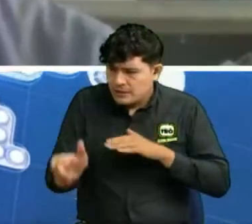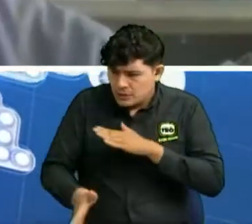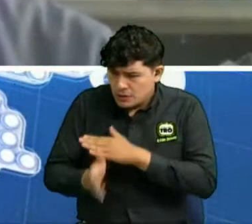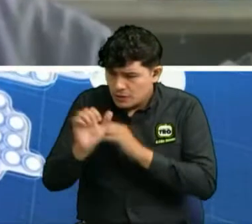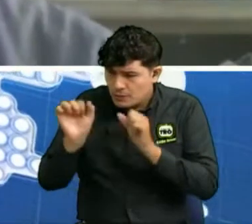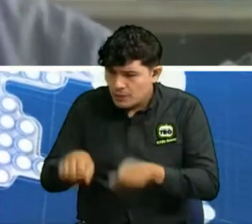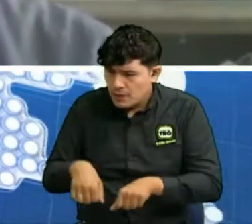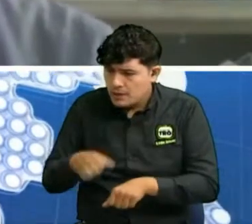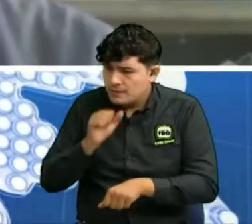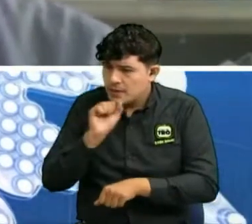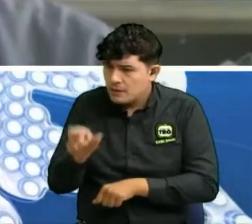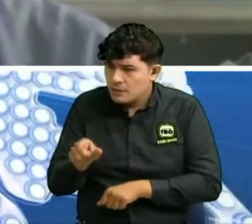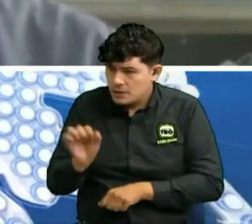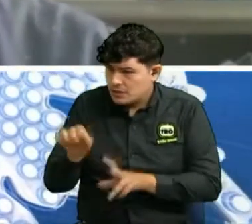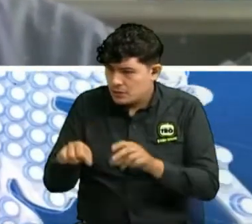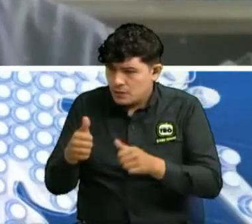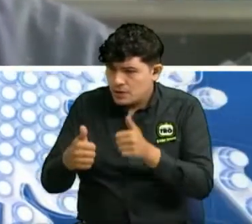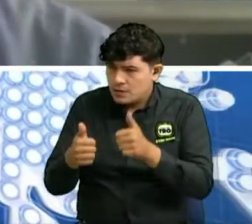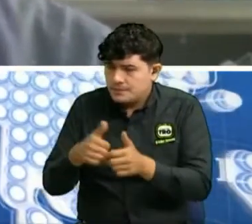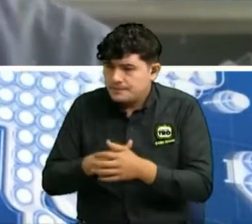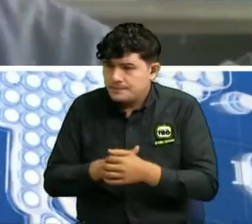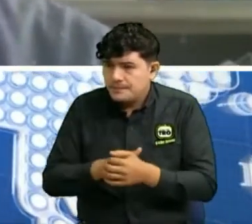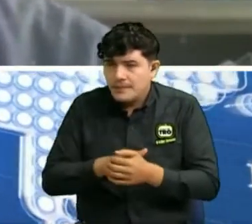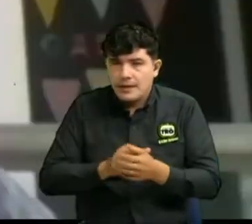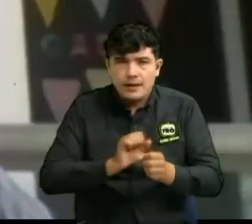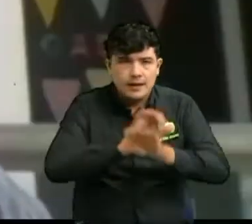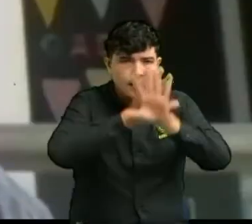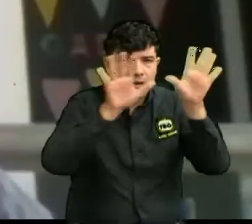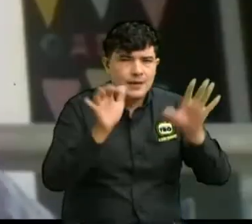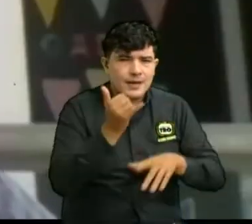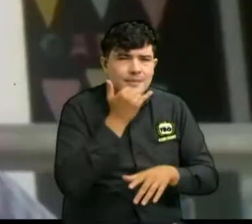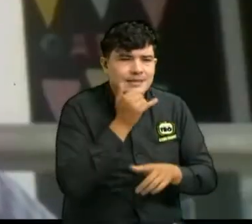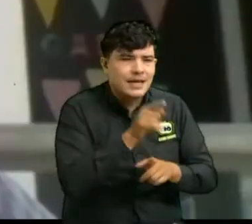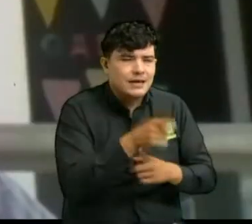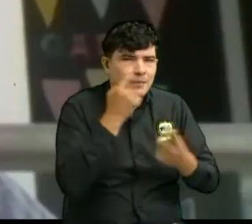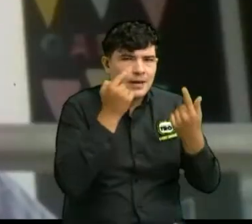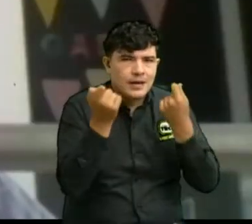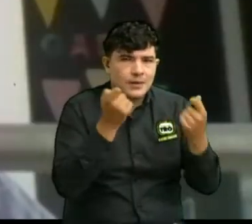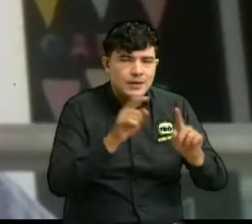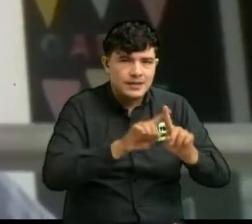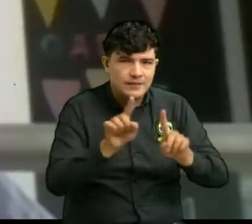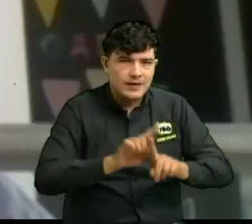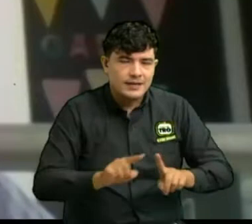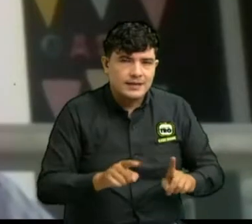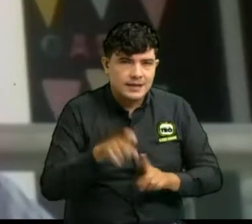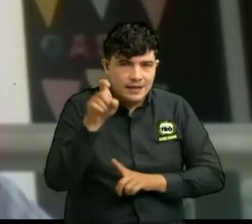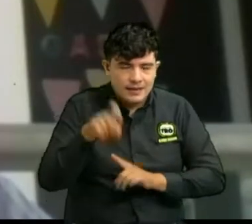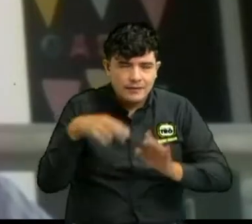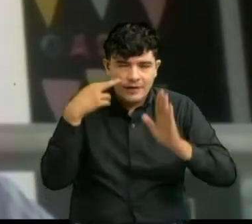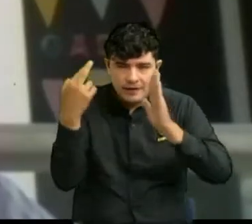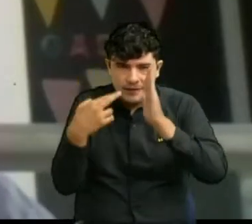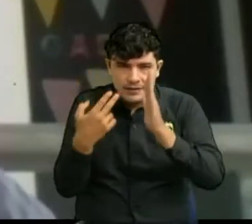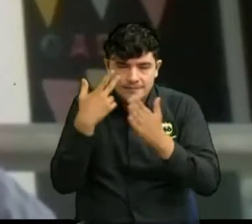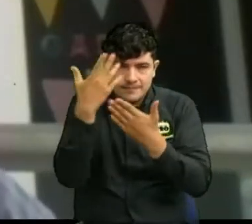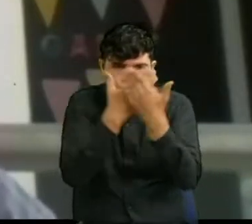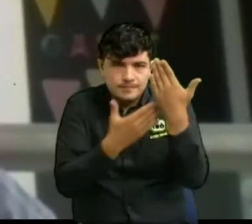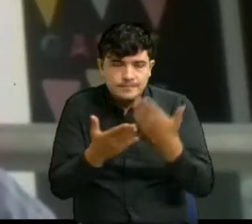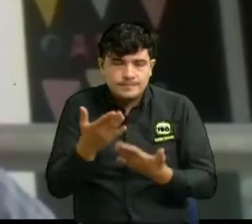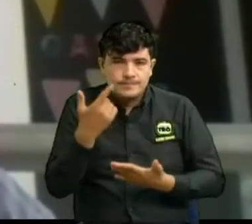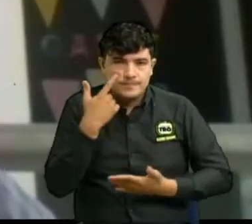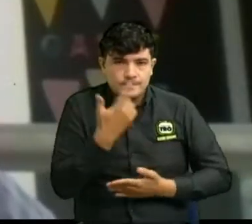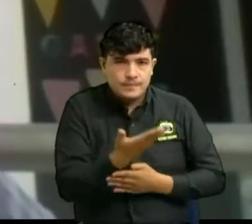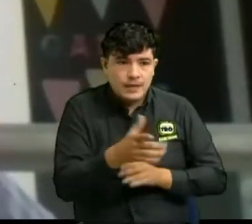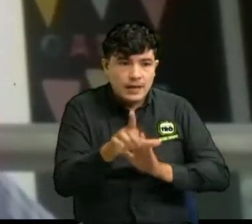haciendo? Claro, lo que pasa es que aquí hay un tratamiento que se revisa de la siguiente manera. La